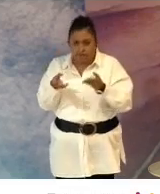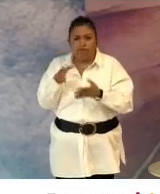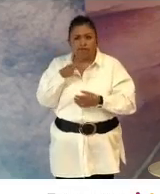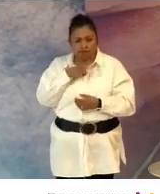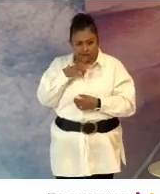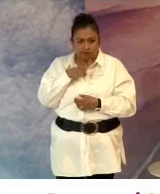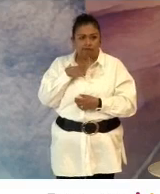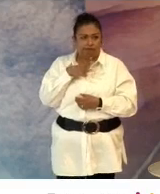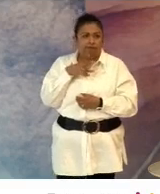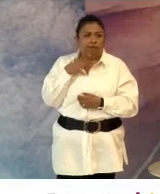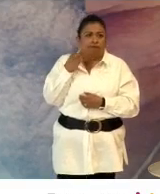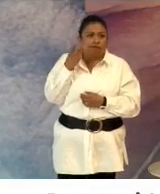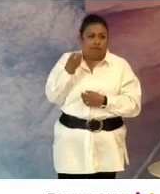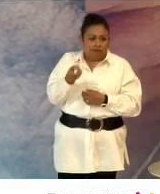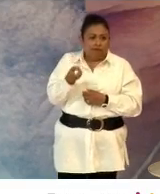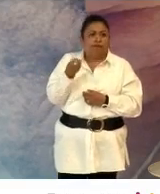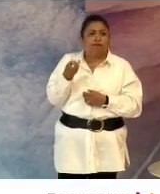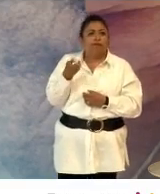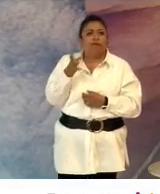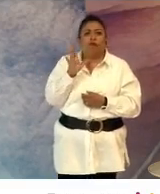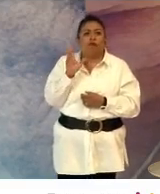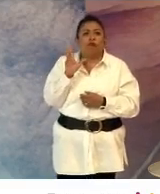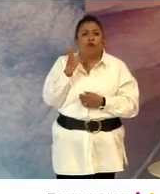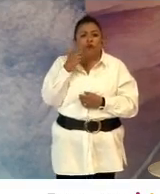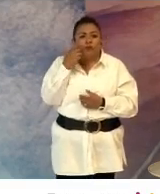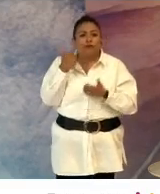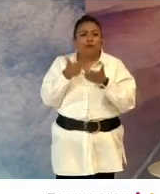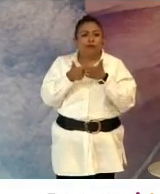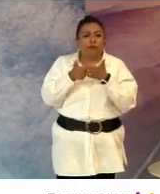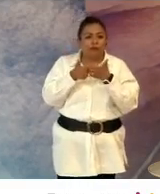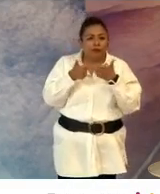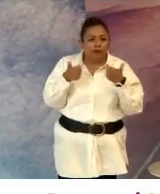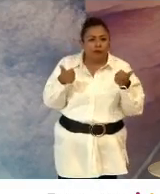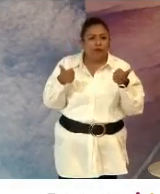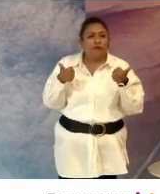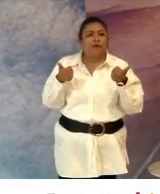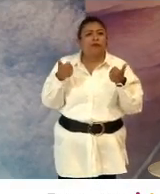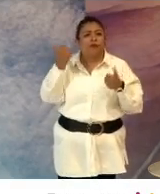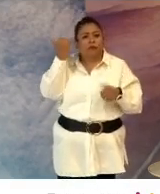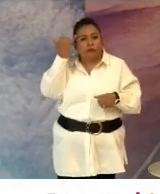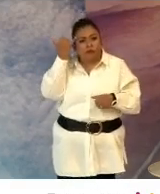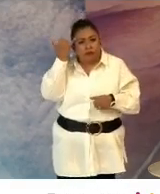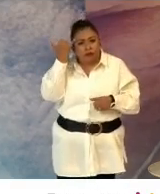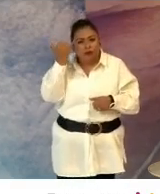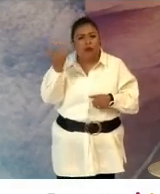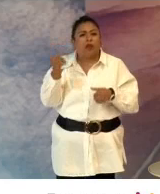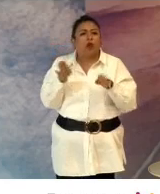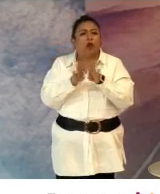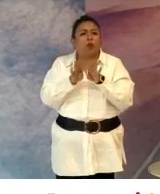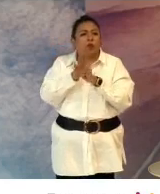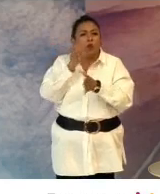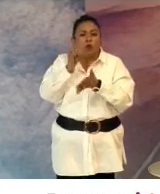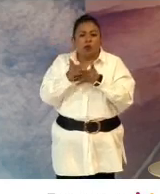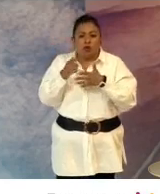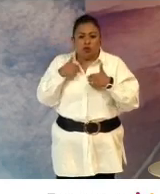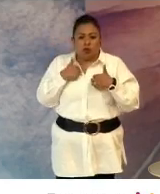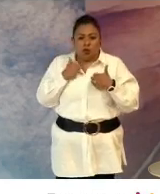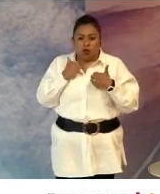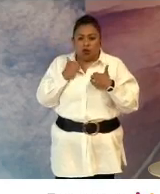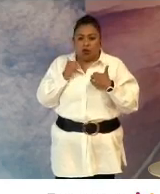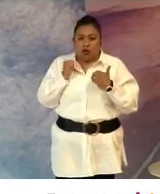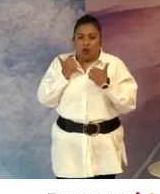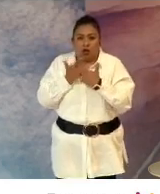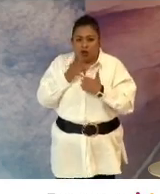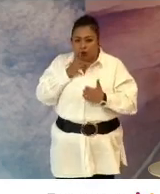Y se trata de alejarnos de la idea de solo reaccionar